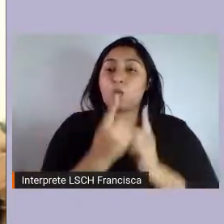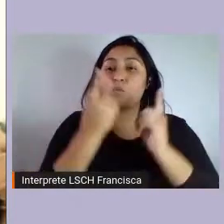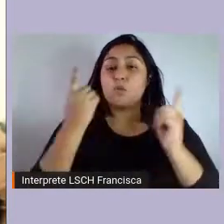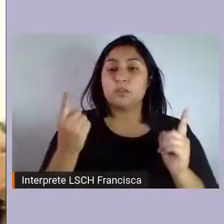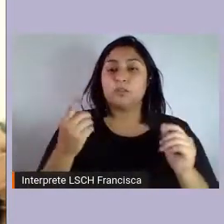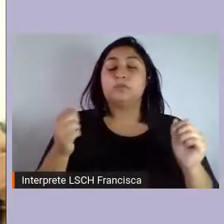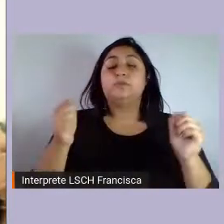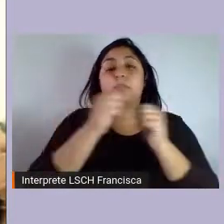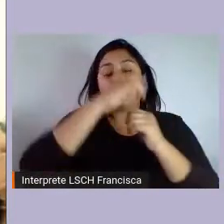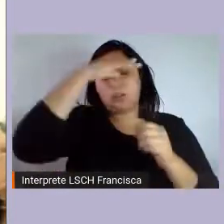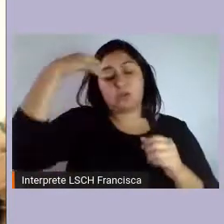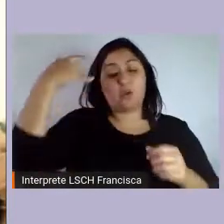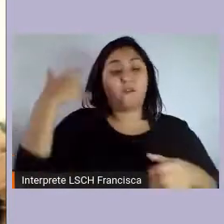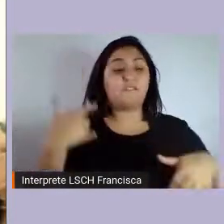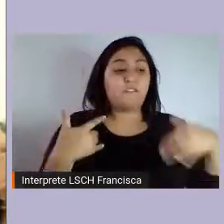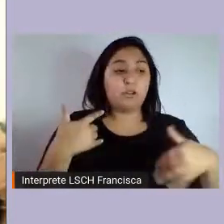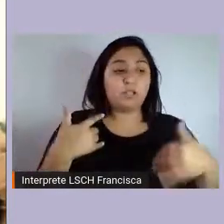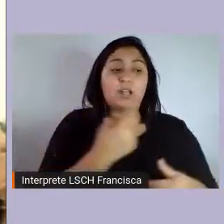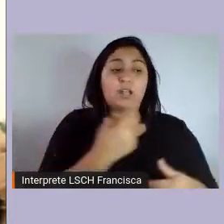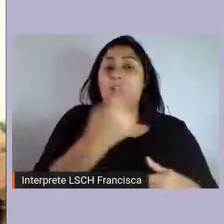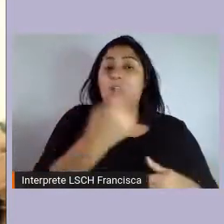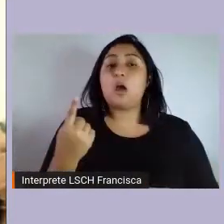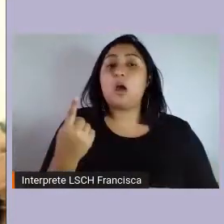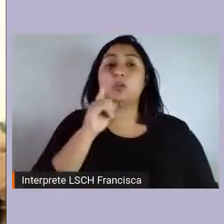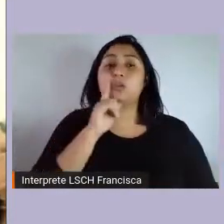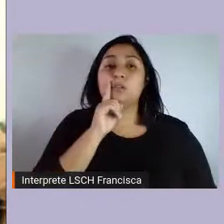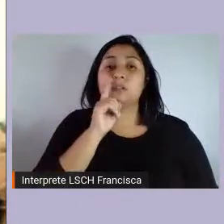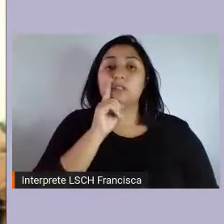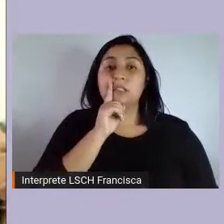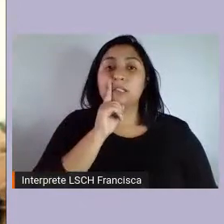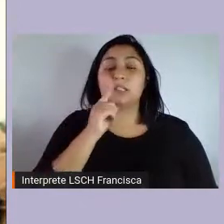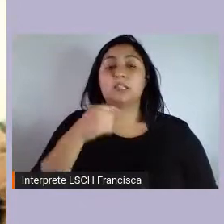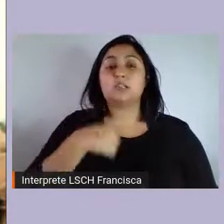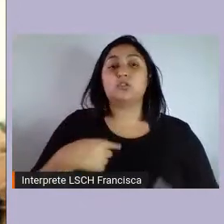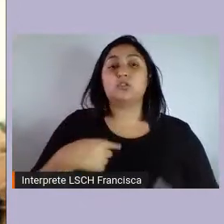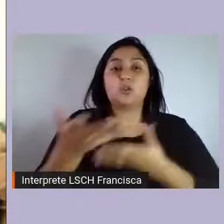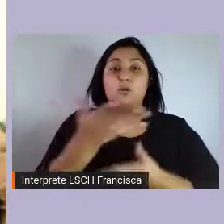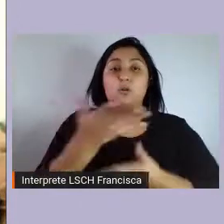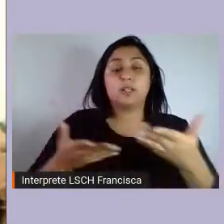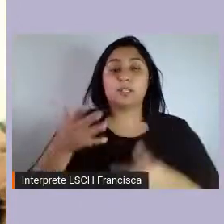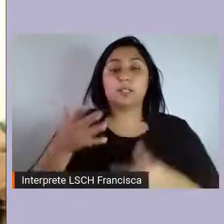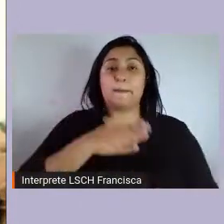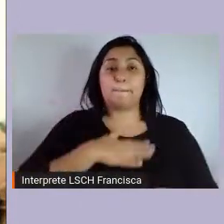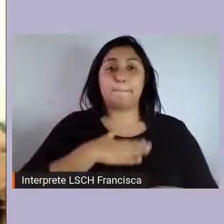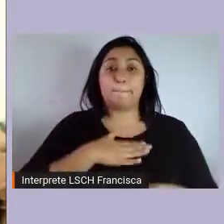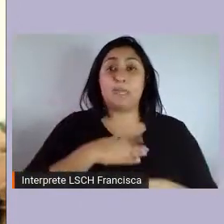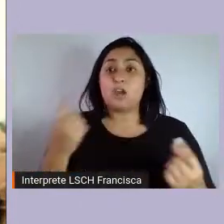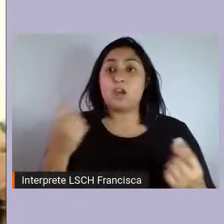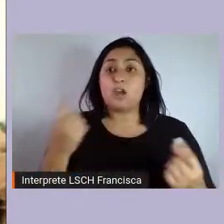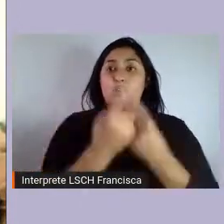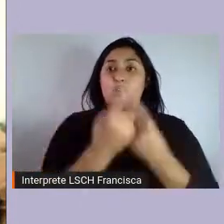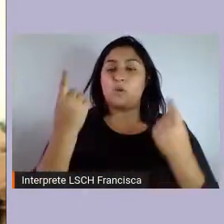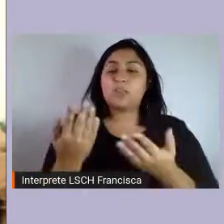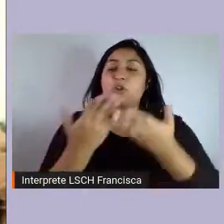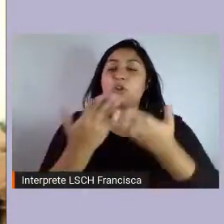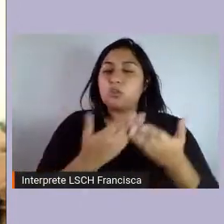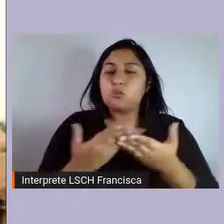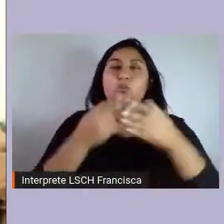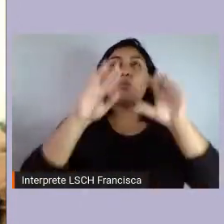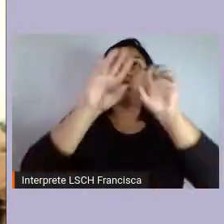uno lo tiene y simplemente yo compartirle el mío, que ha sido un encuentro más de estudio, más sistemático, obviamente